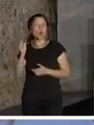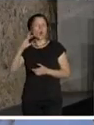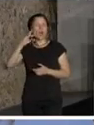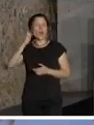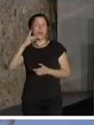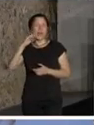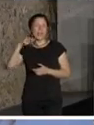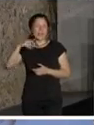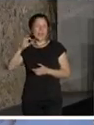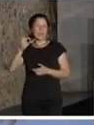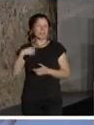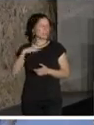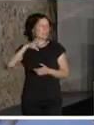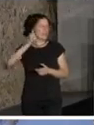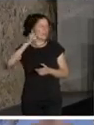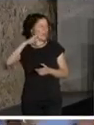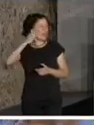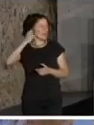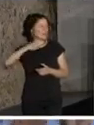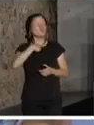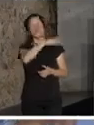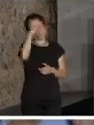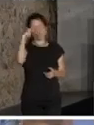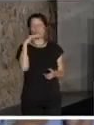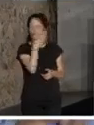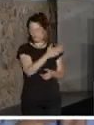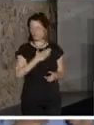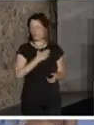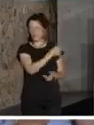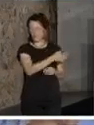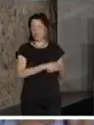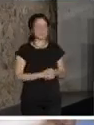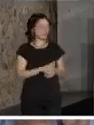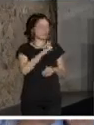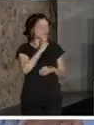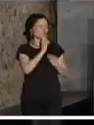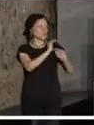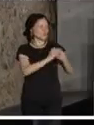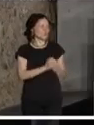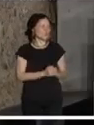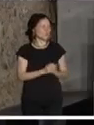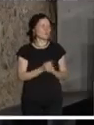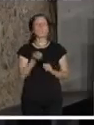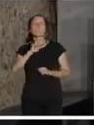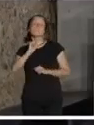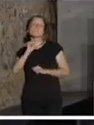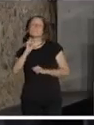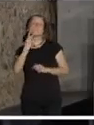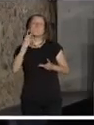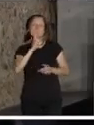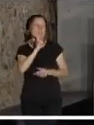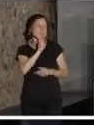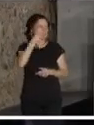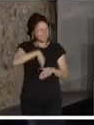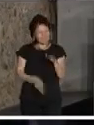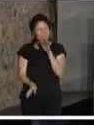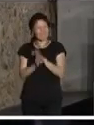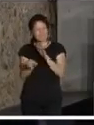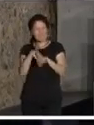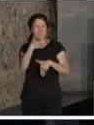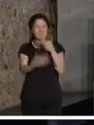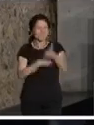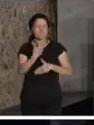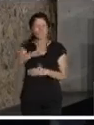Casimiro cadenas caballo que es mi padre que es su nieto y su bisnieto y aquí Seguimos aquí